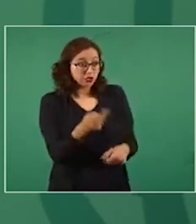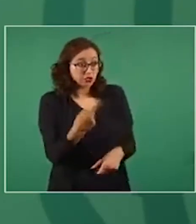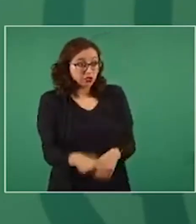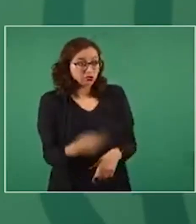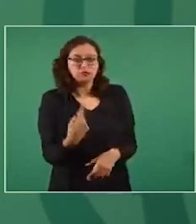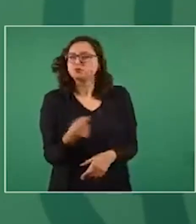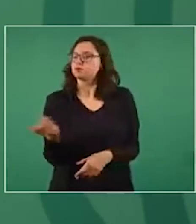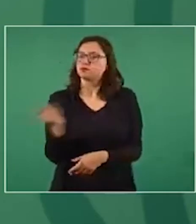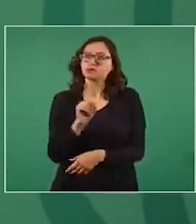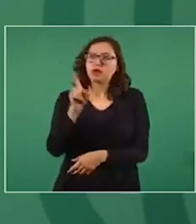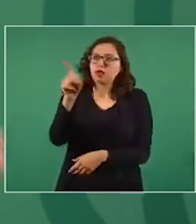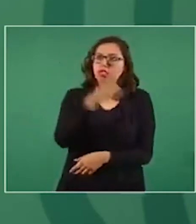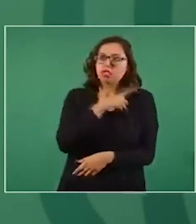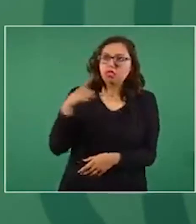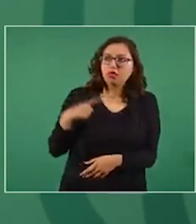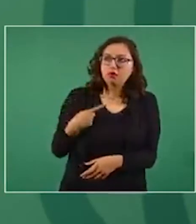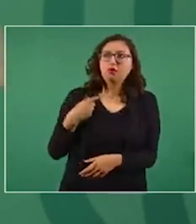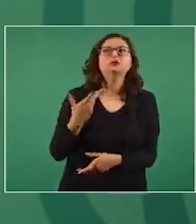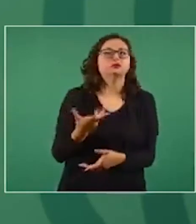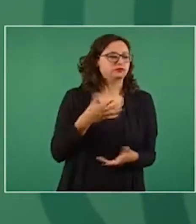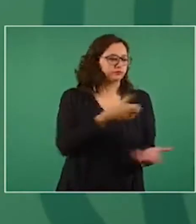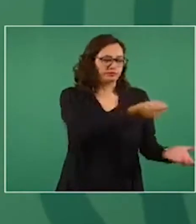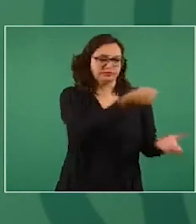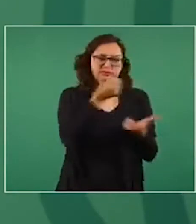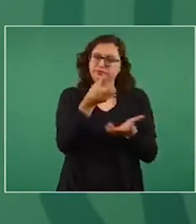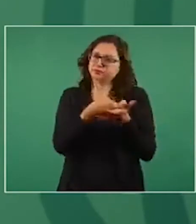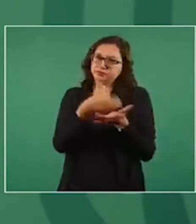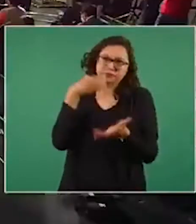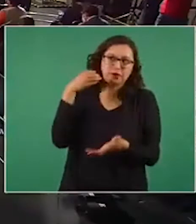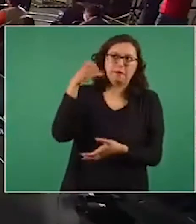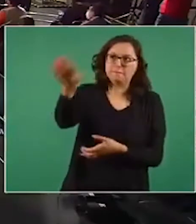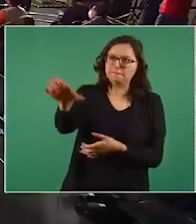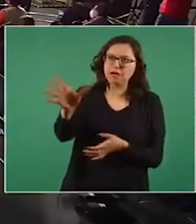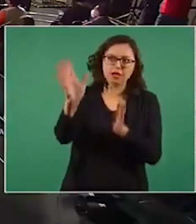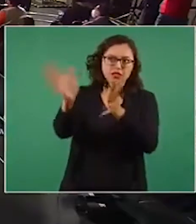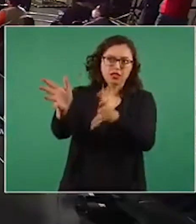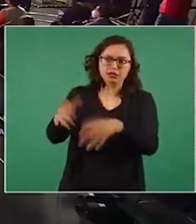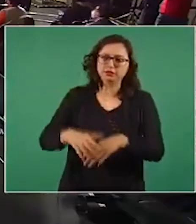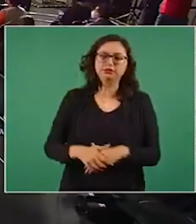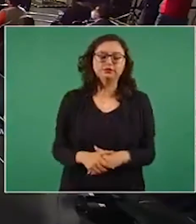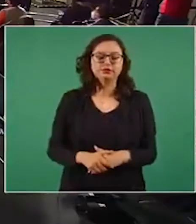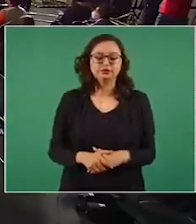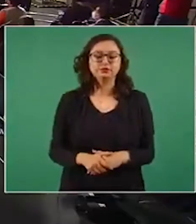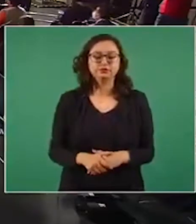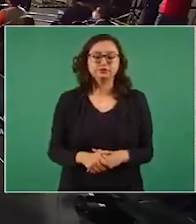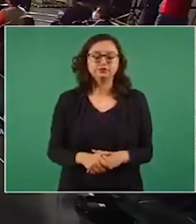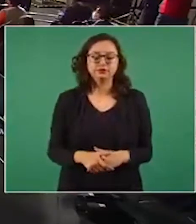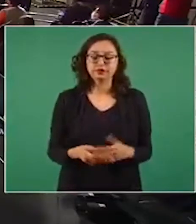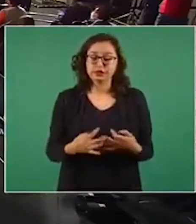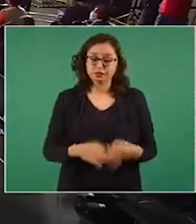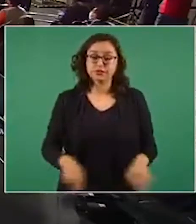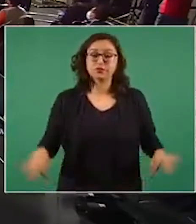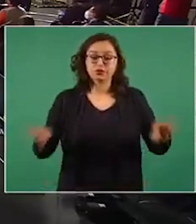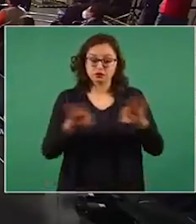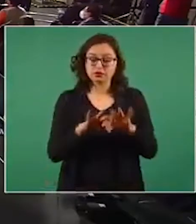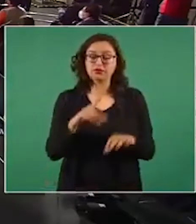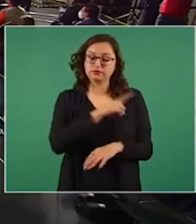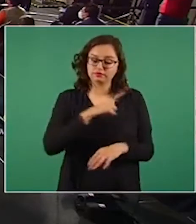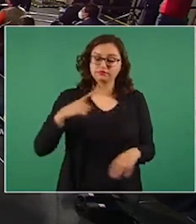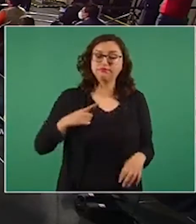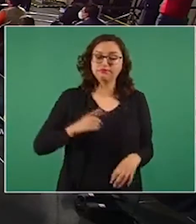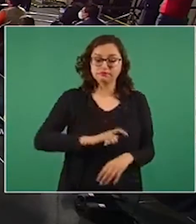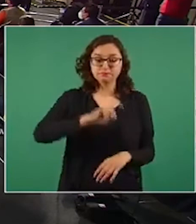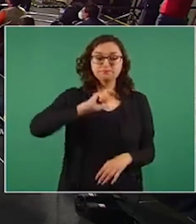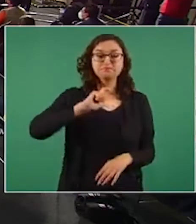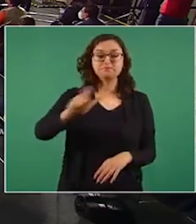para pagar deuda este domingo lo aclaro este porque nos importa y